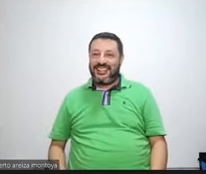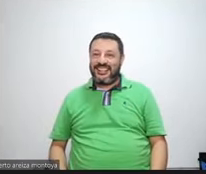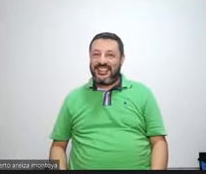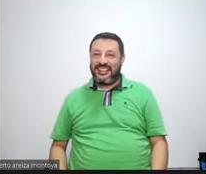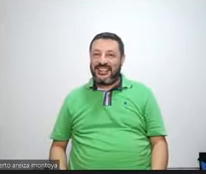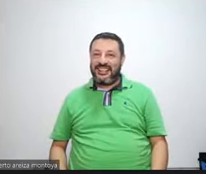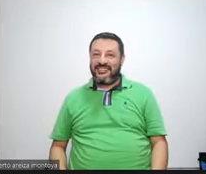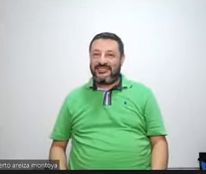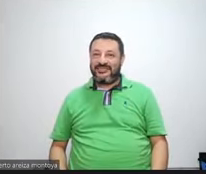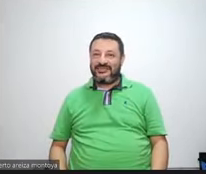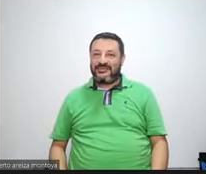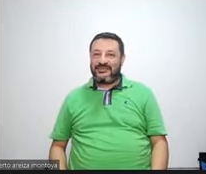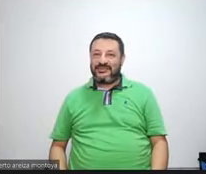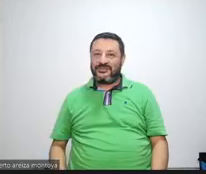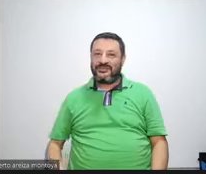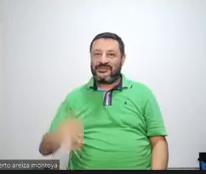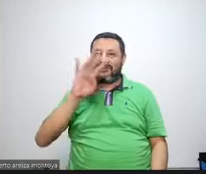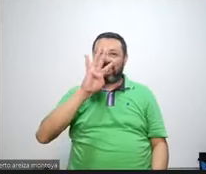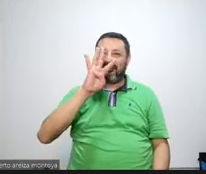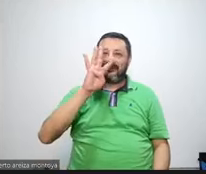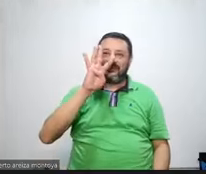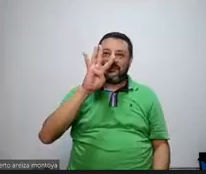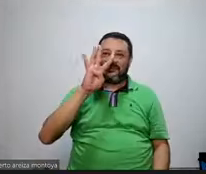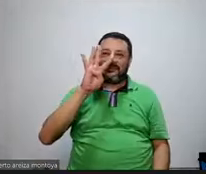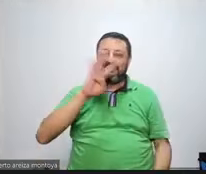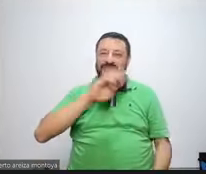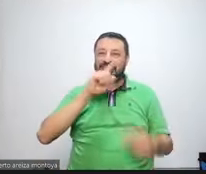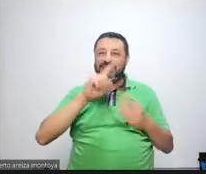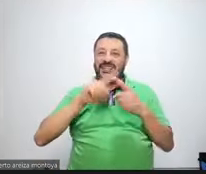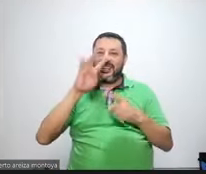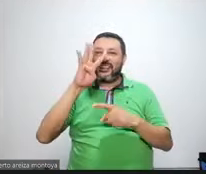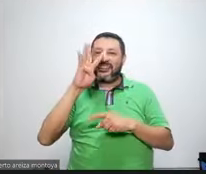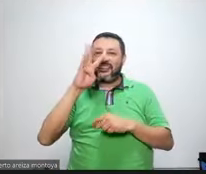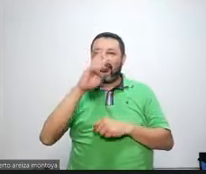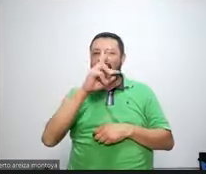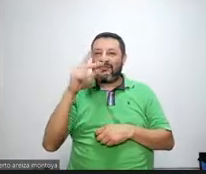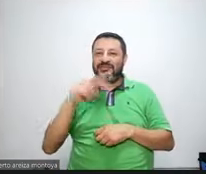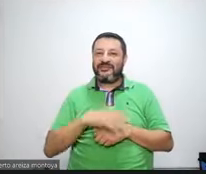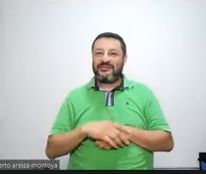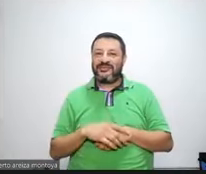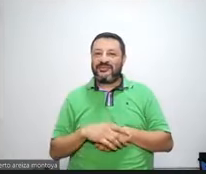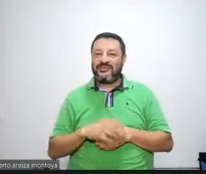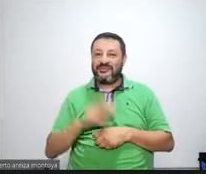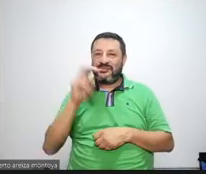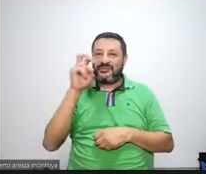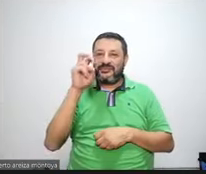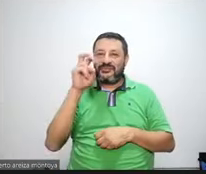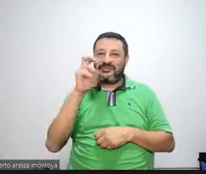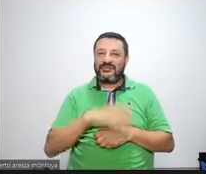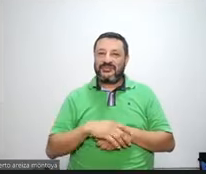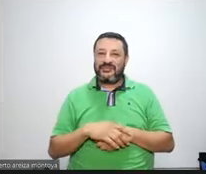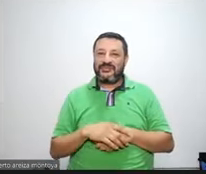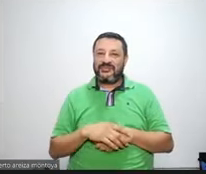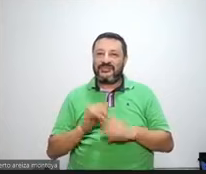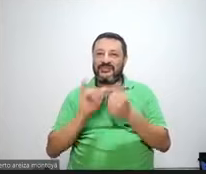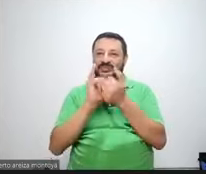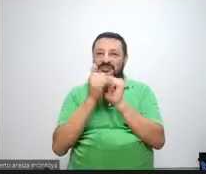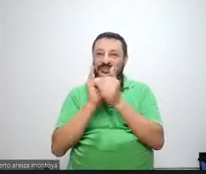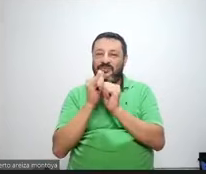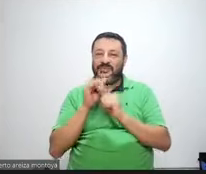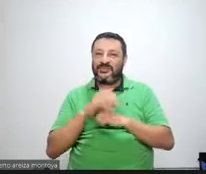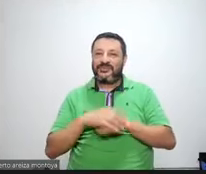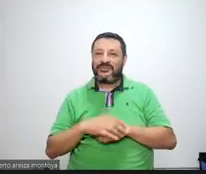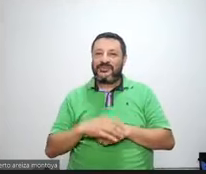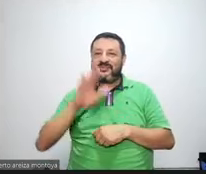como de los 4 añitos que empecé en natación, por hasta los casi 7 años en el INDE. Entonces igual allá